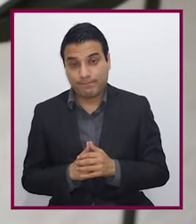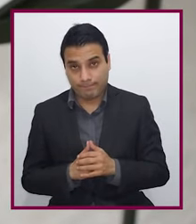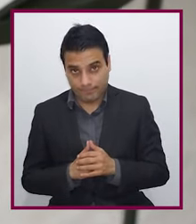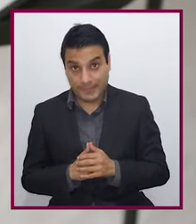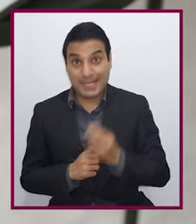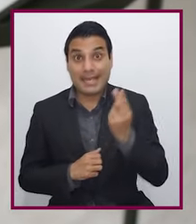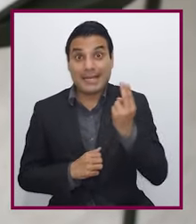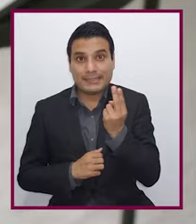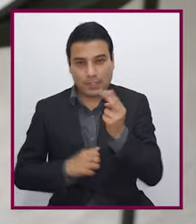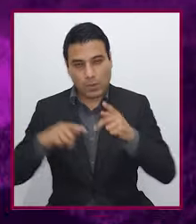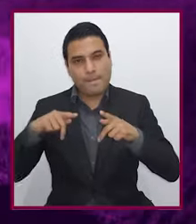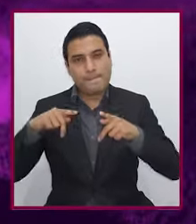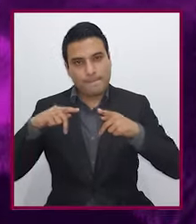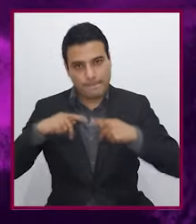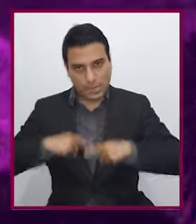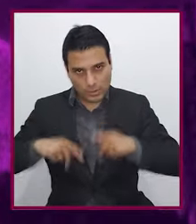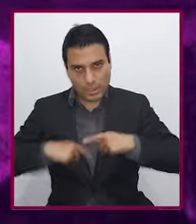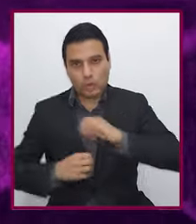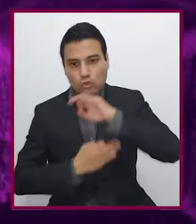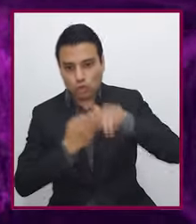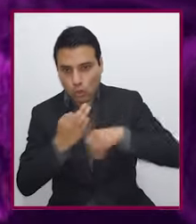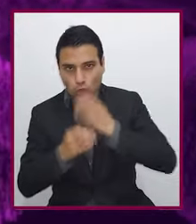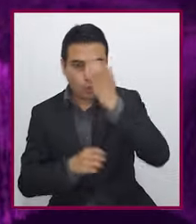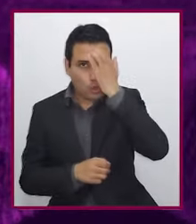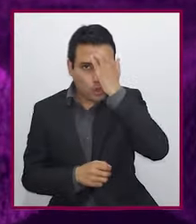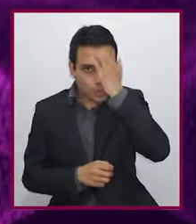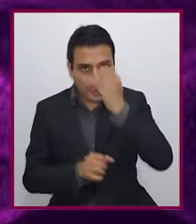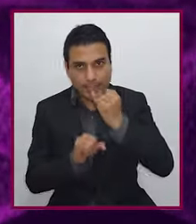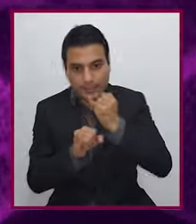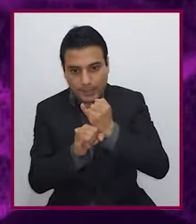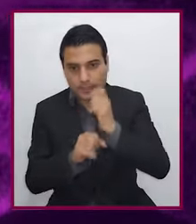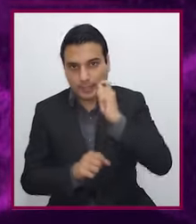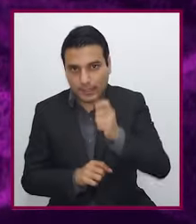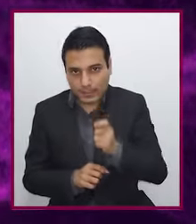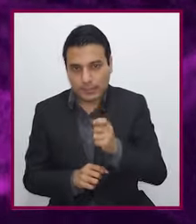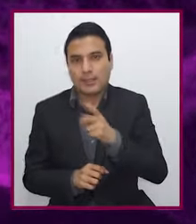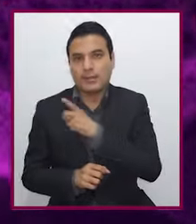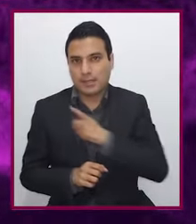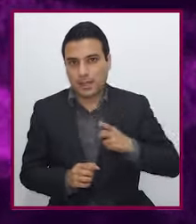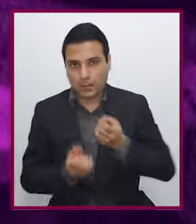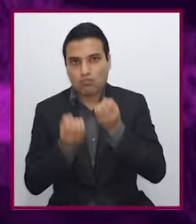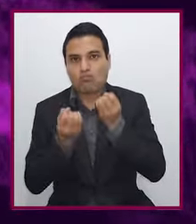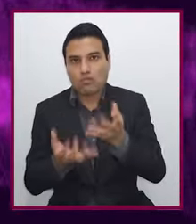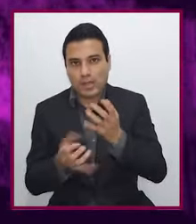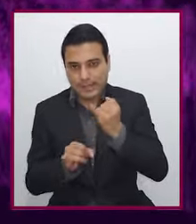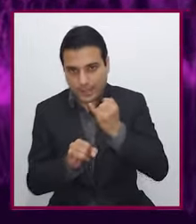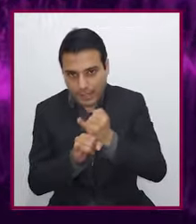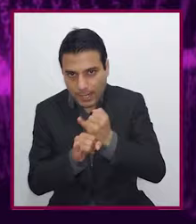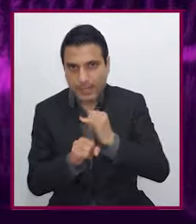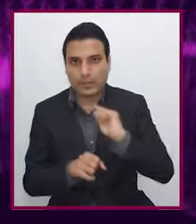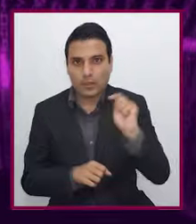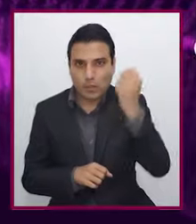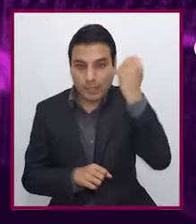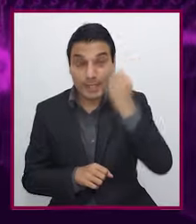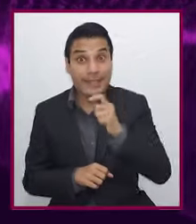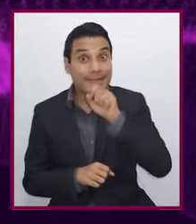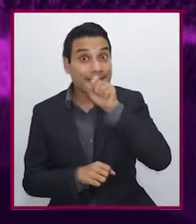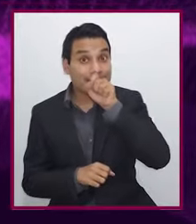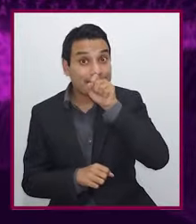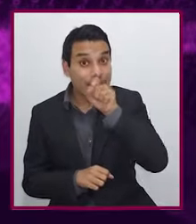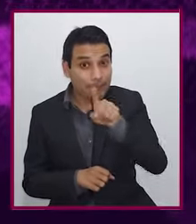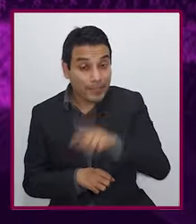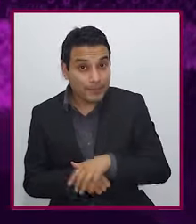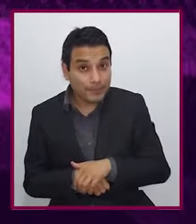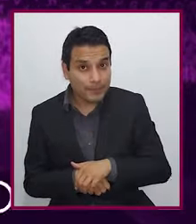por un lado trabaje en la inclusión digital, que técnicamente tengan las personas acceso al internet, a las nuevas tecnologías,